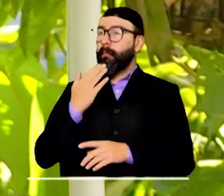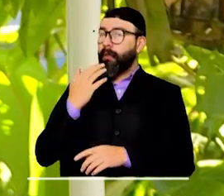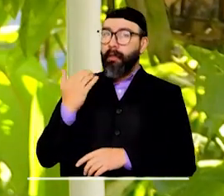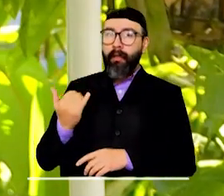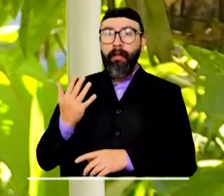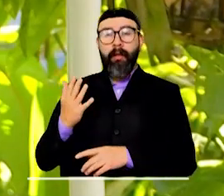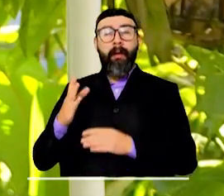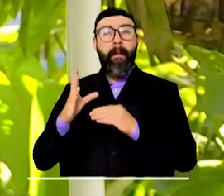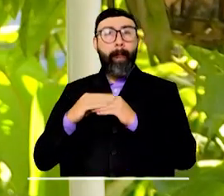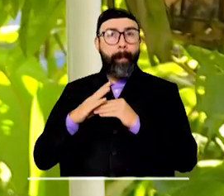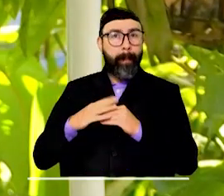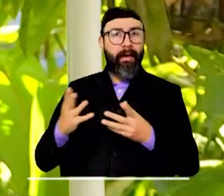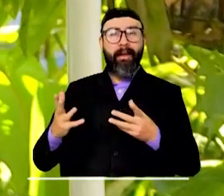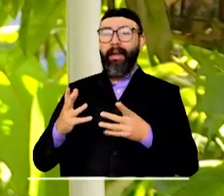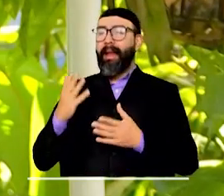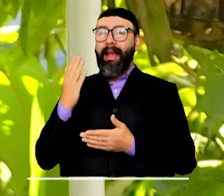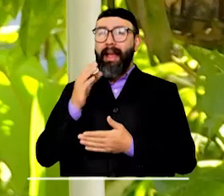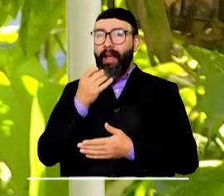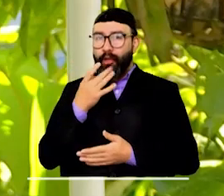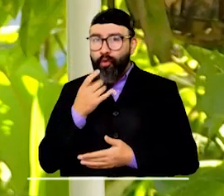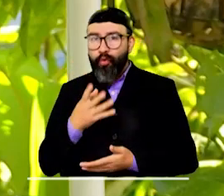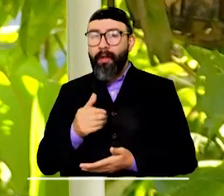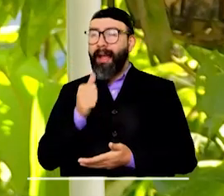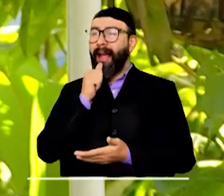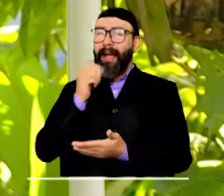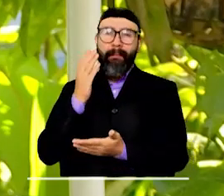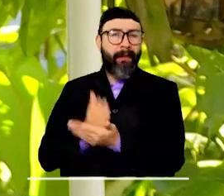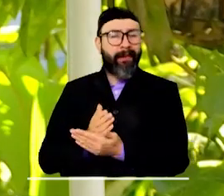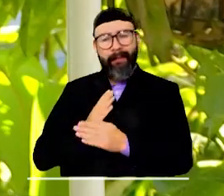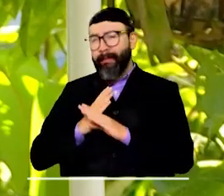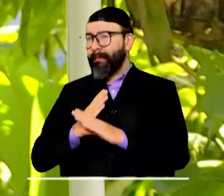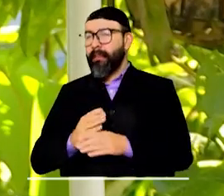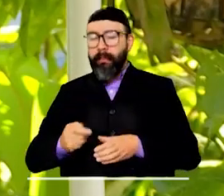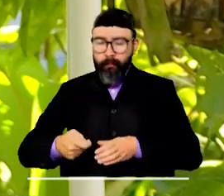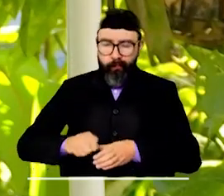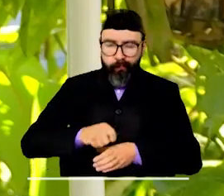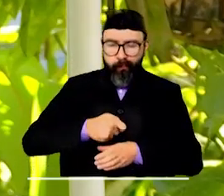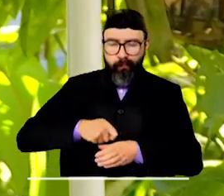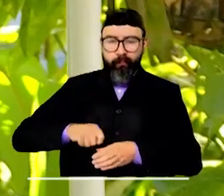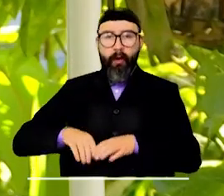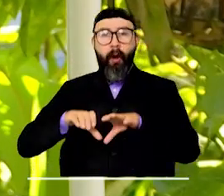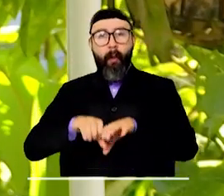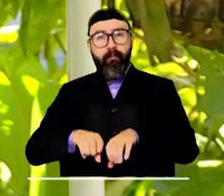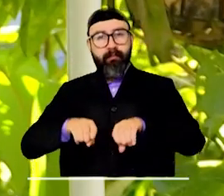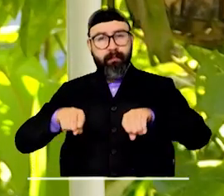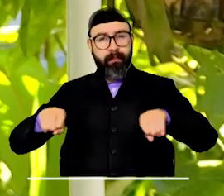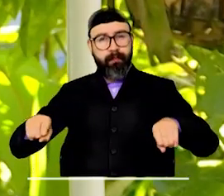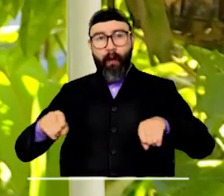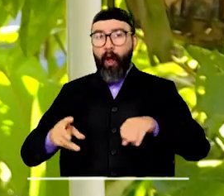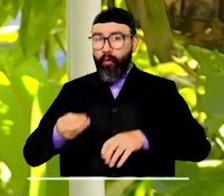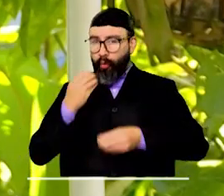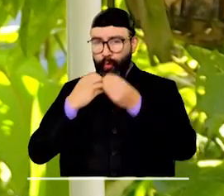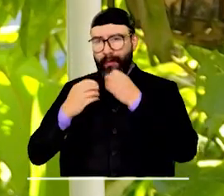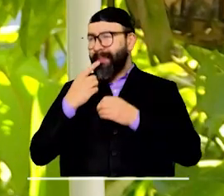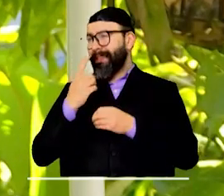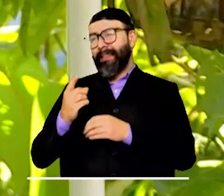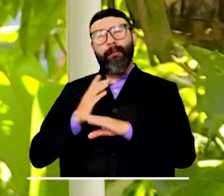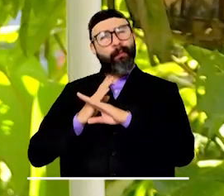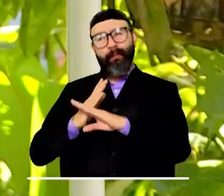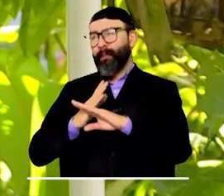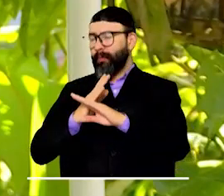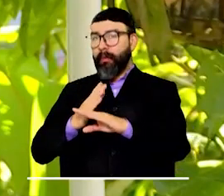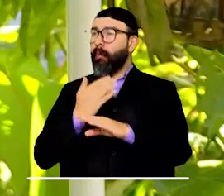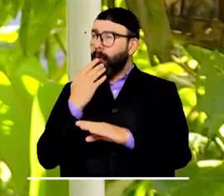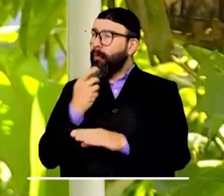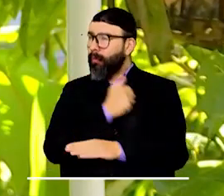azúcares y agua de panela, embutidos, enlatados y estos alimentos ultraprocesados. Lean,